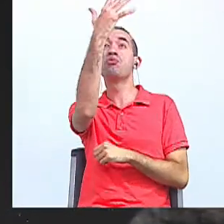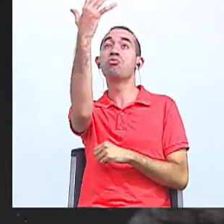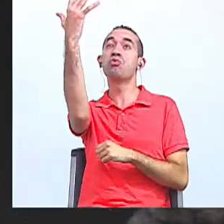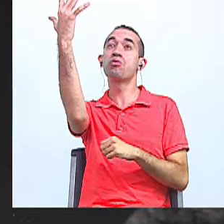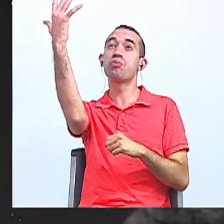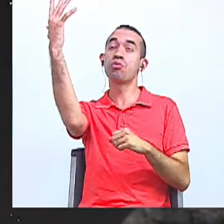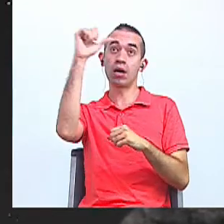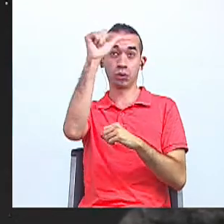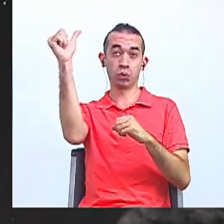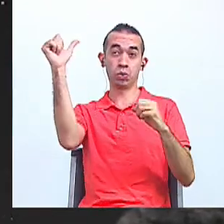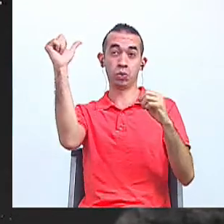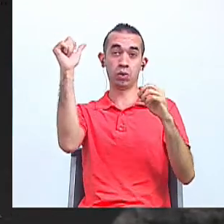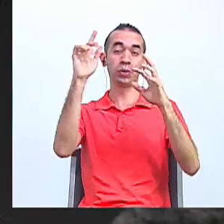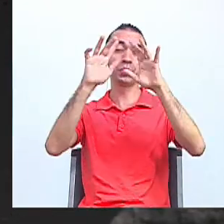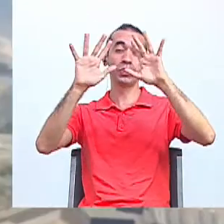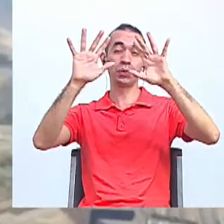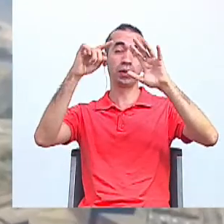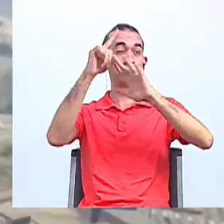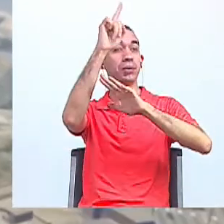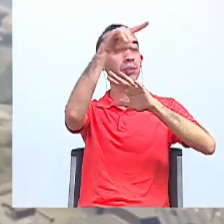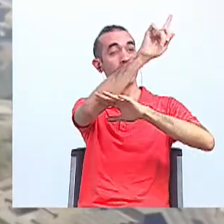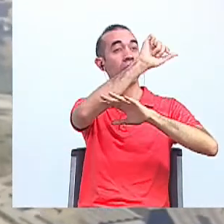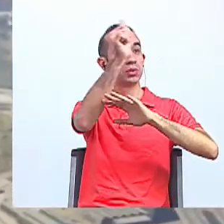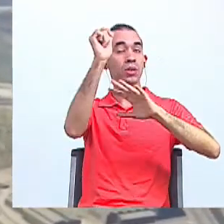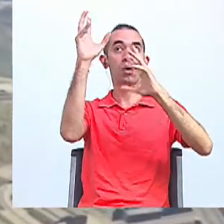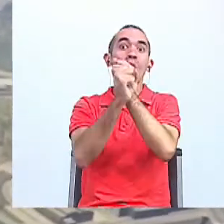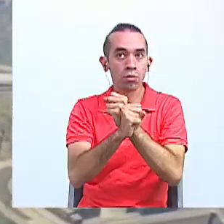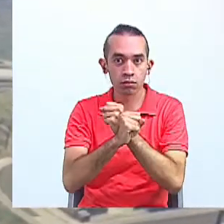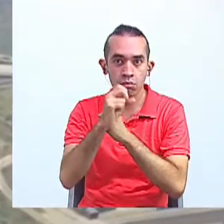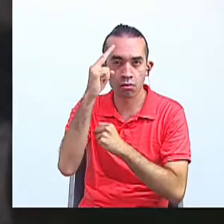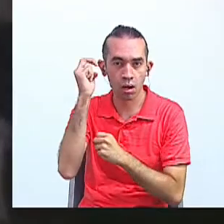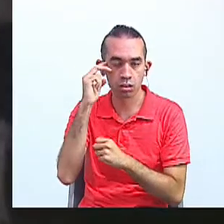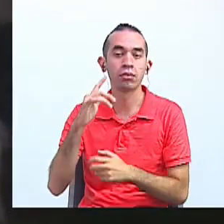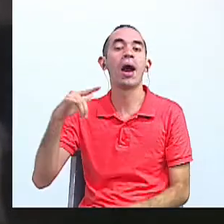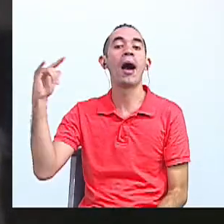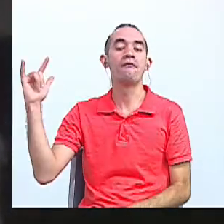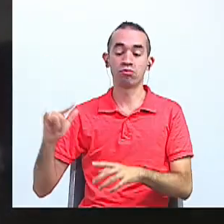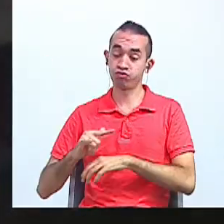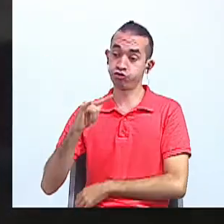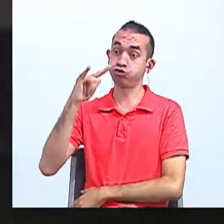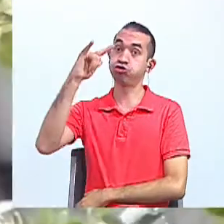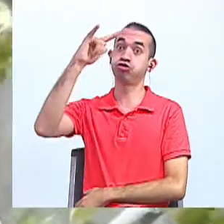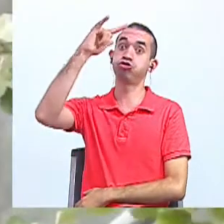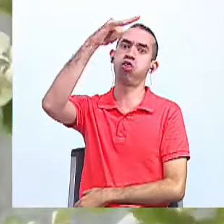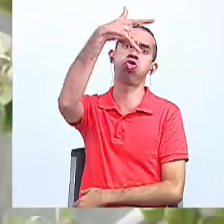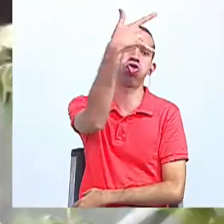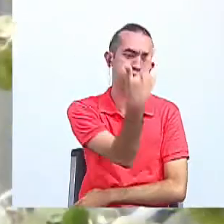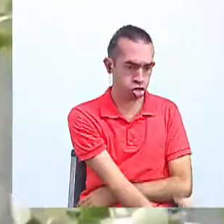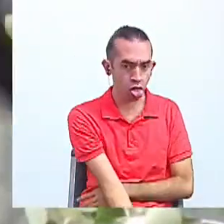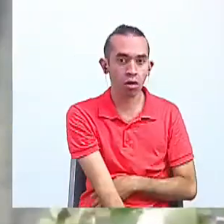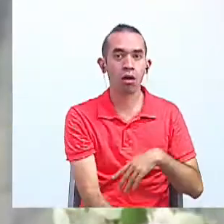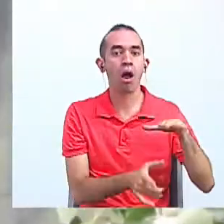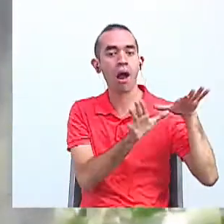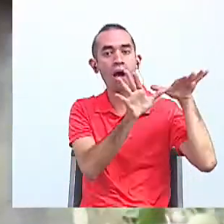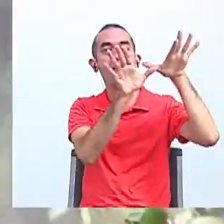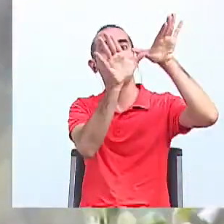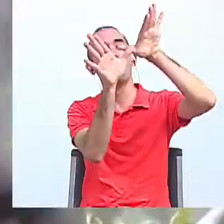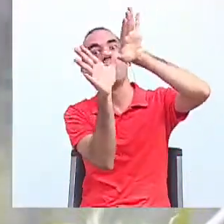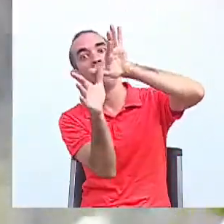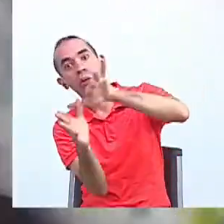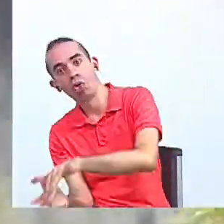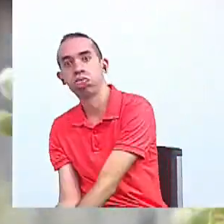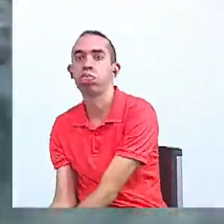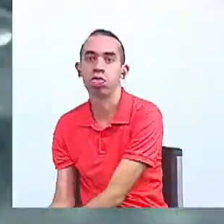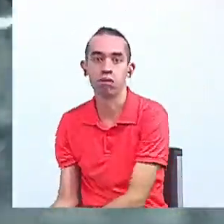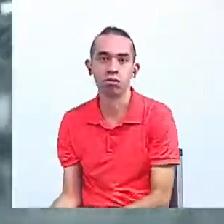azul que hoy ves en el firmamento. Los aviones caerían, y también las aves. Necesitan de la presión del aire para